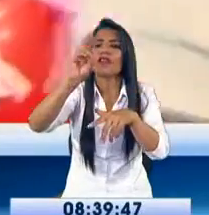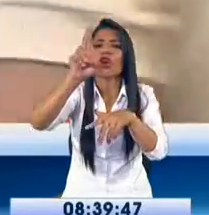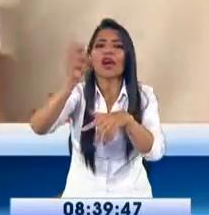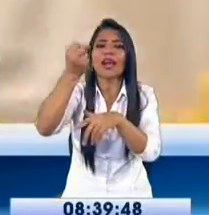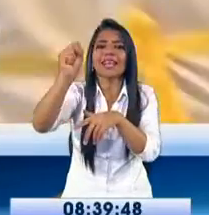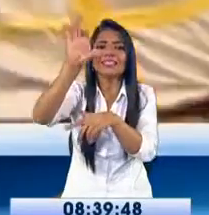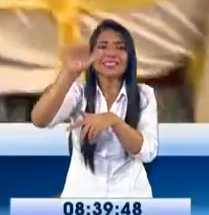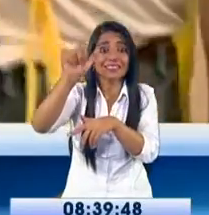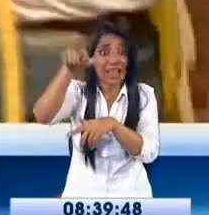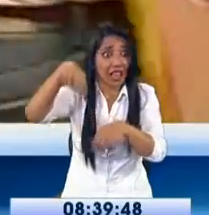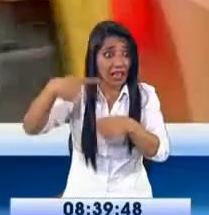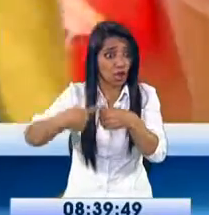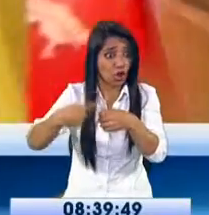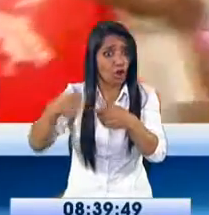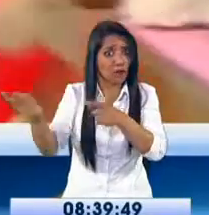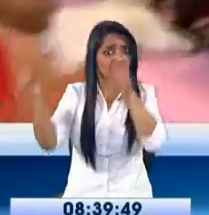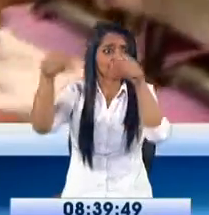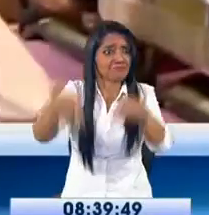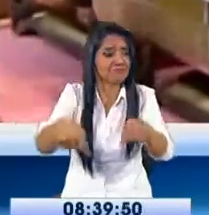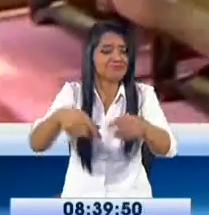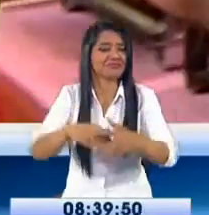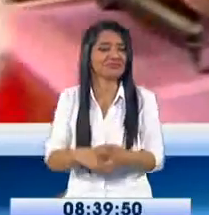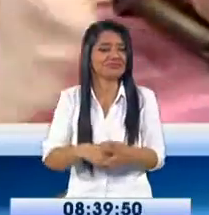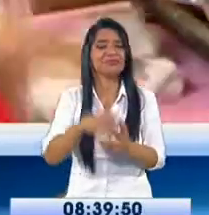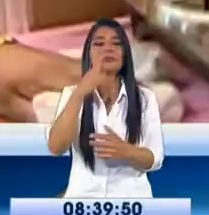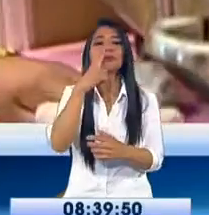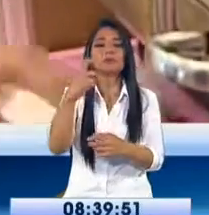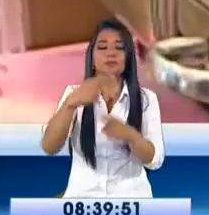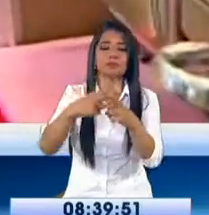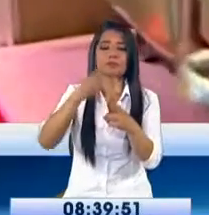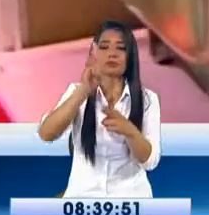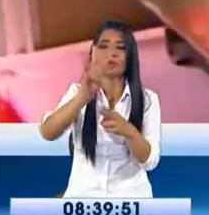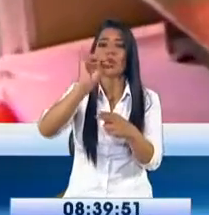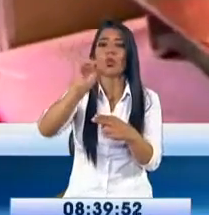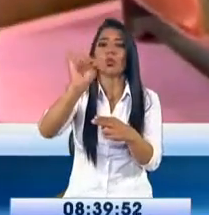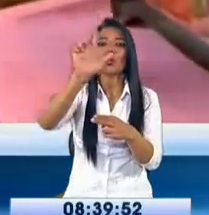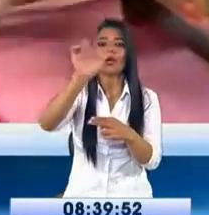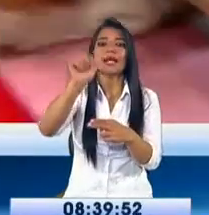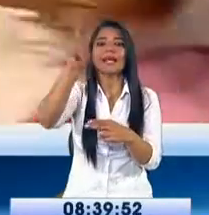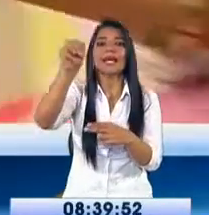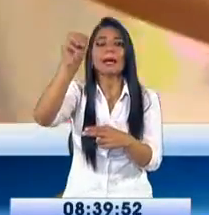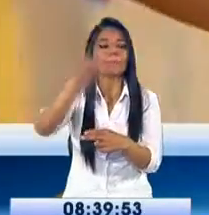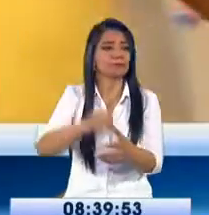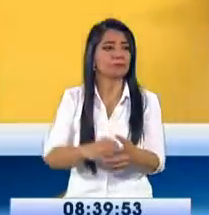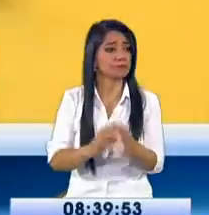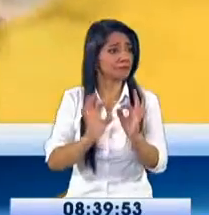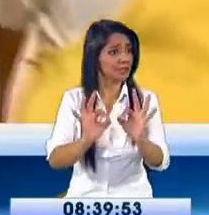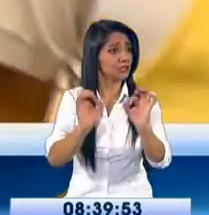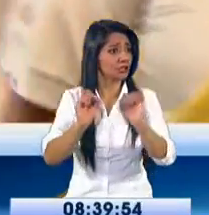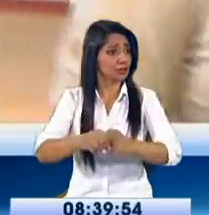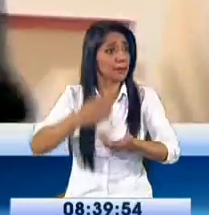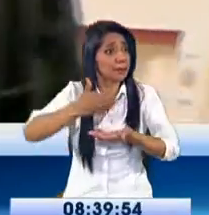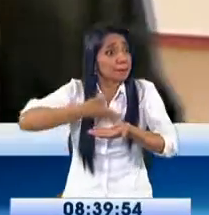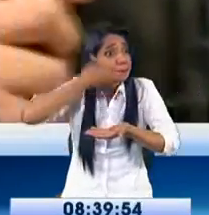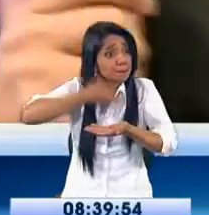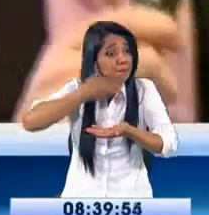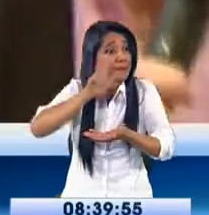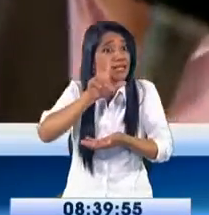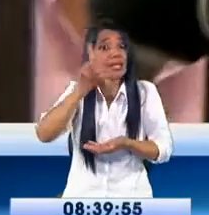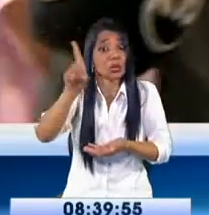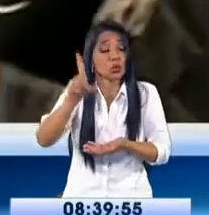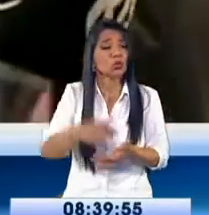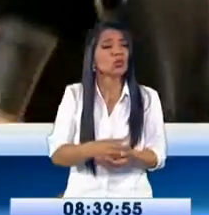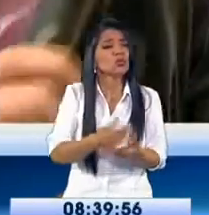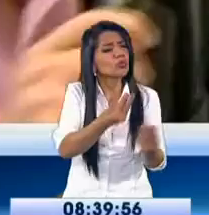delicia realmente y me encuentro aquí con el señor william cadena listo ya para los caldos de 31